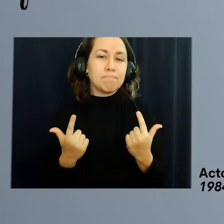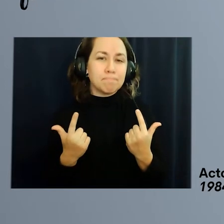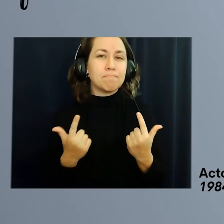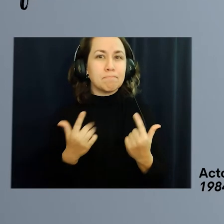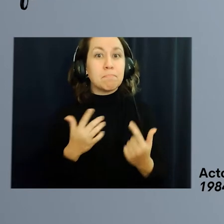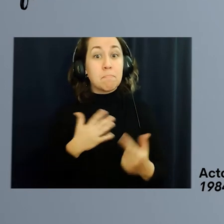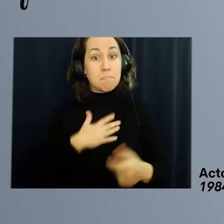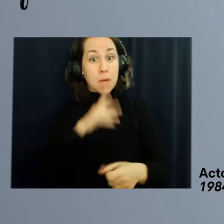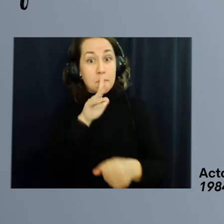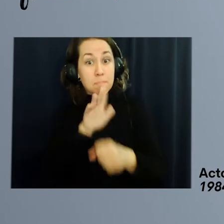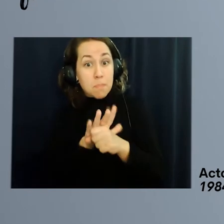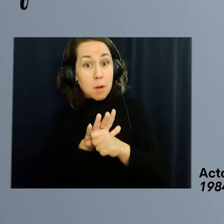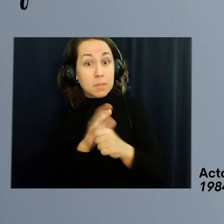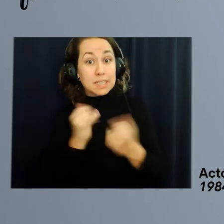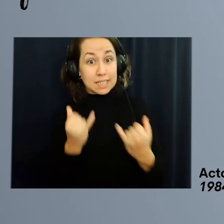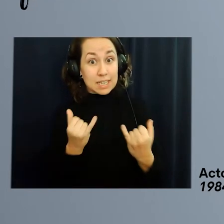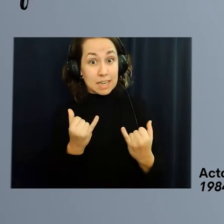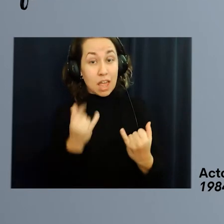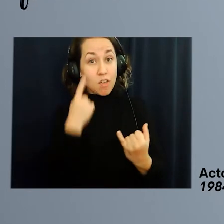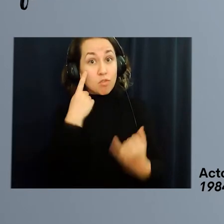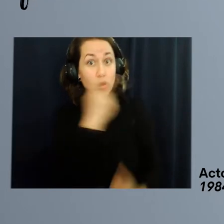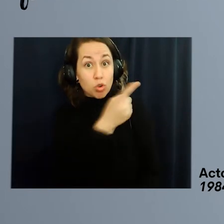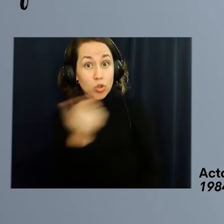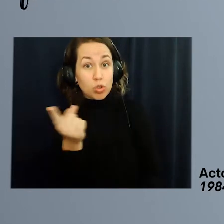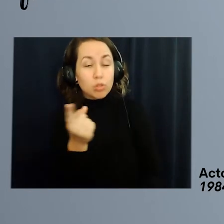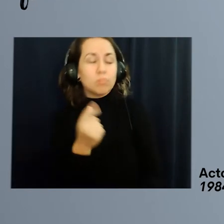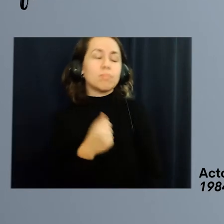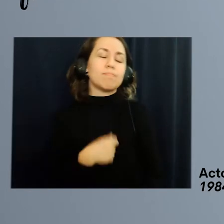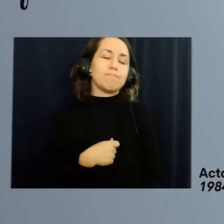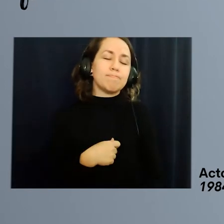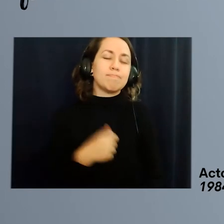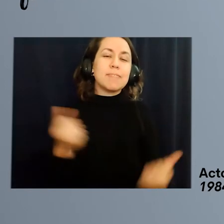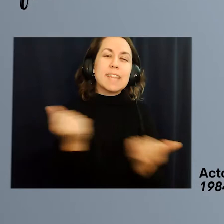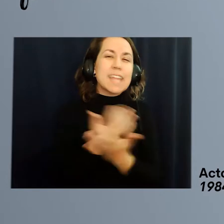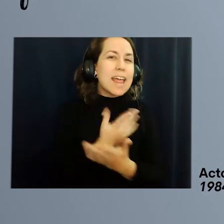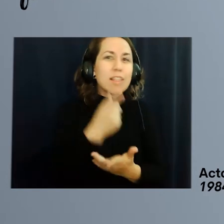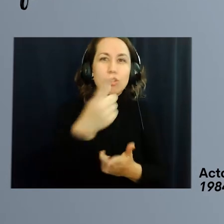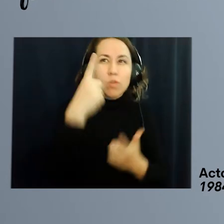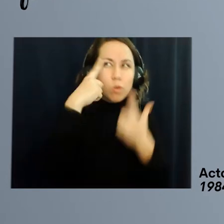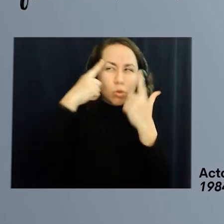100 mejores que la han sacado del estadio. Felicidades.